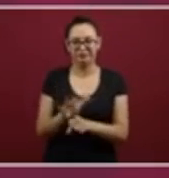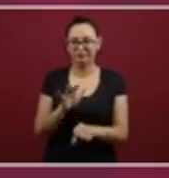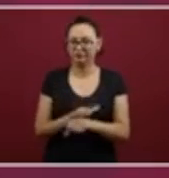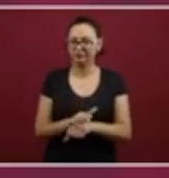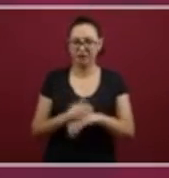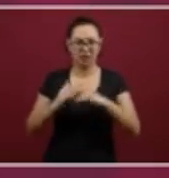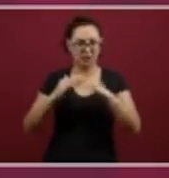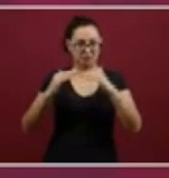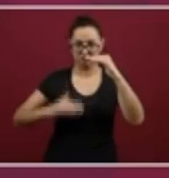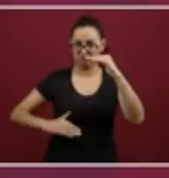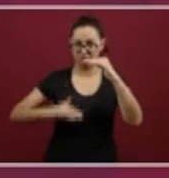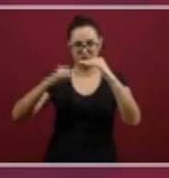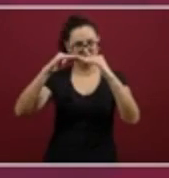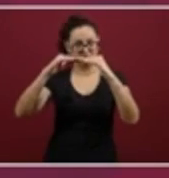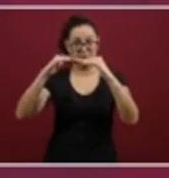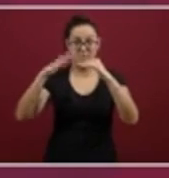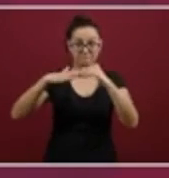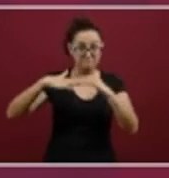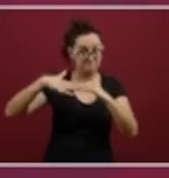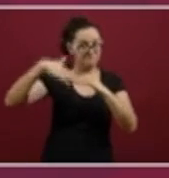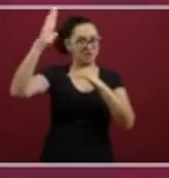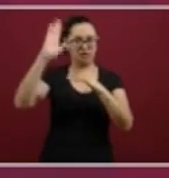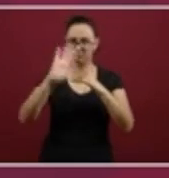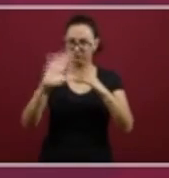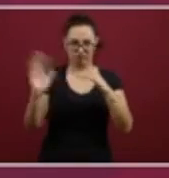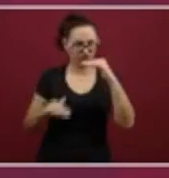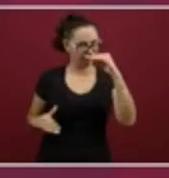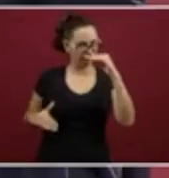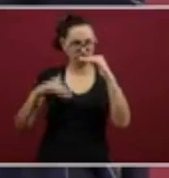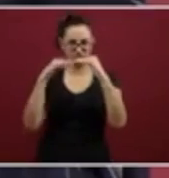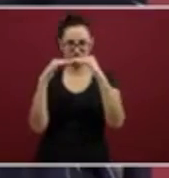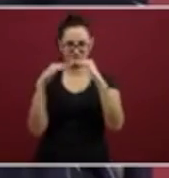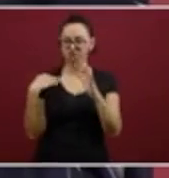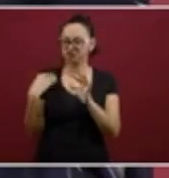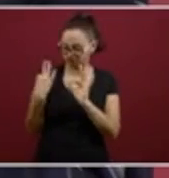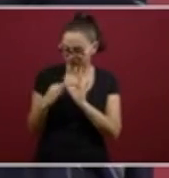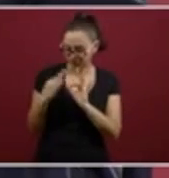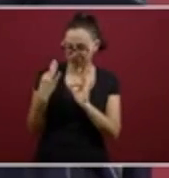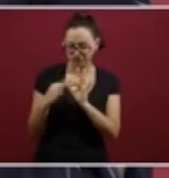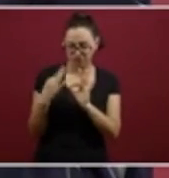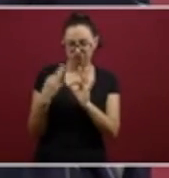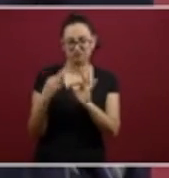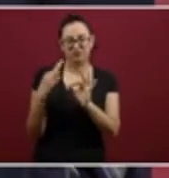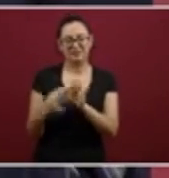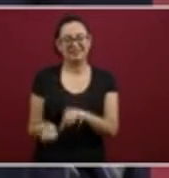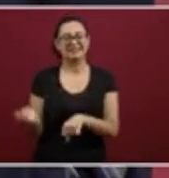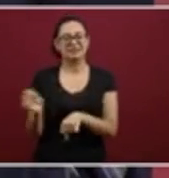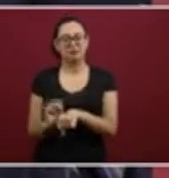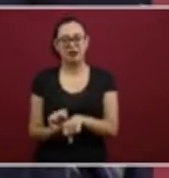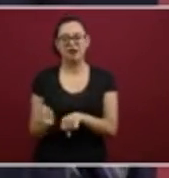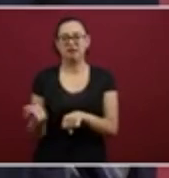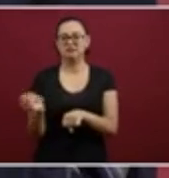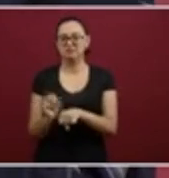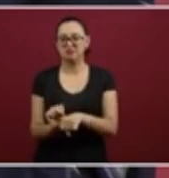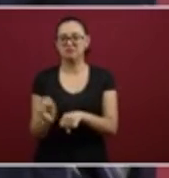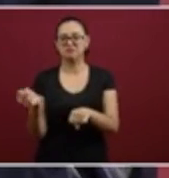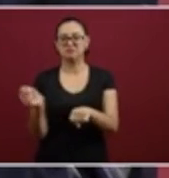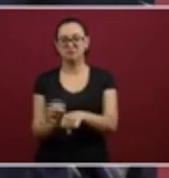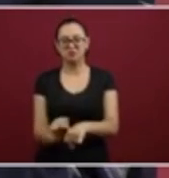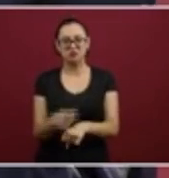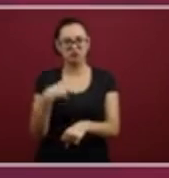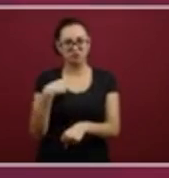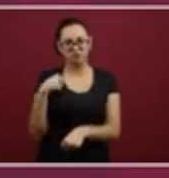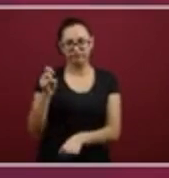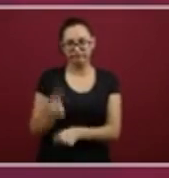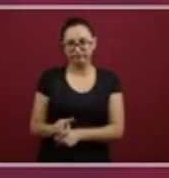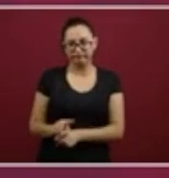aumentar, lo voy a cumplir, lo estoy cumpliendo. Cada semana estoy